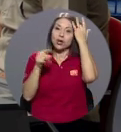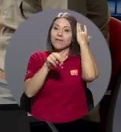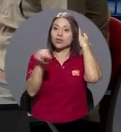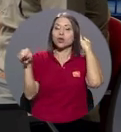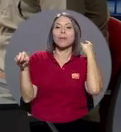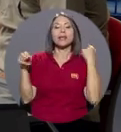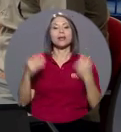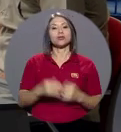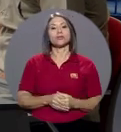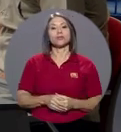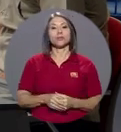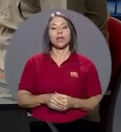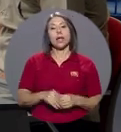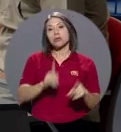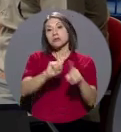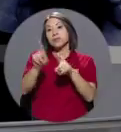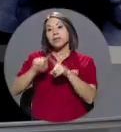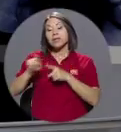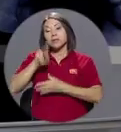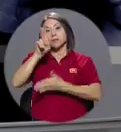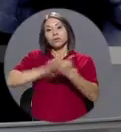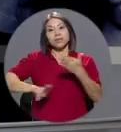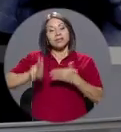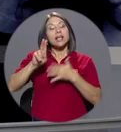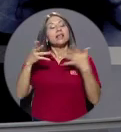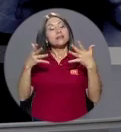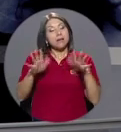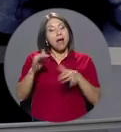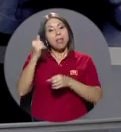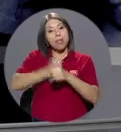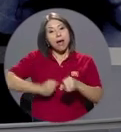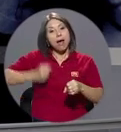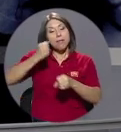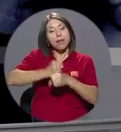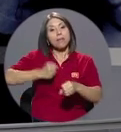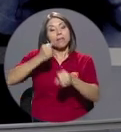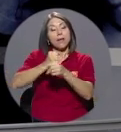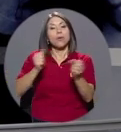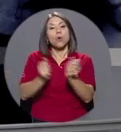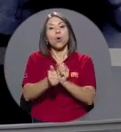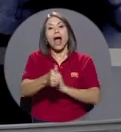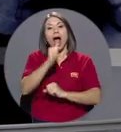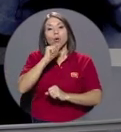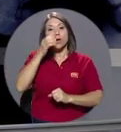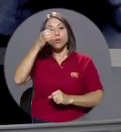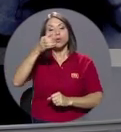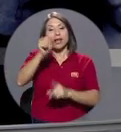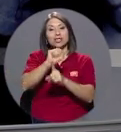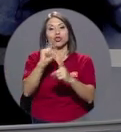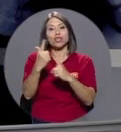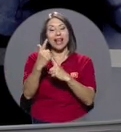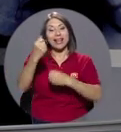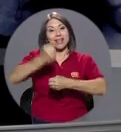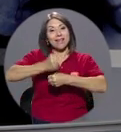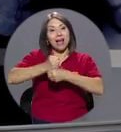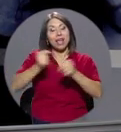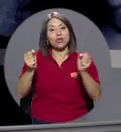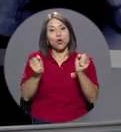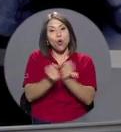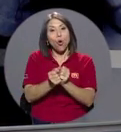compañeros. Entonces, bueno, las universidades se han dedicado también a trabajar la acuicultura social, trabajando